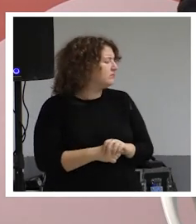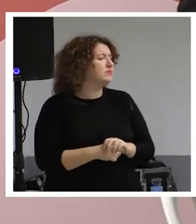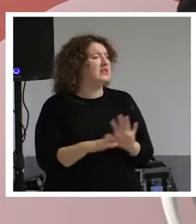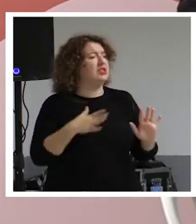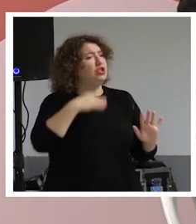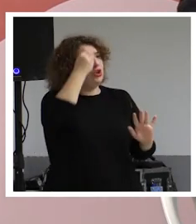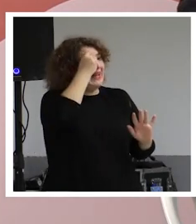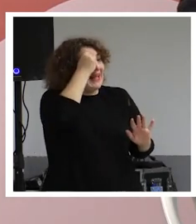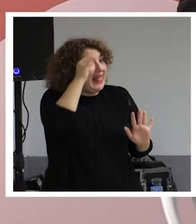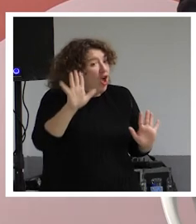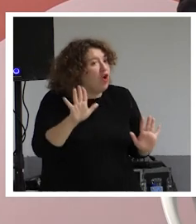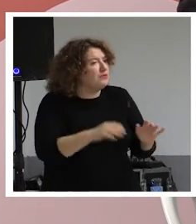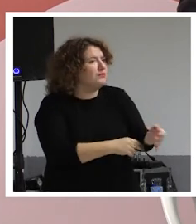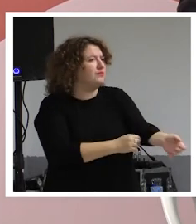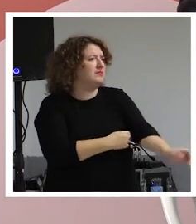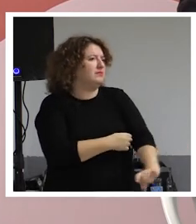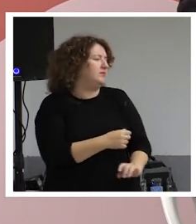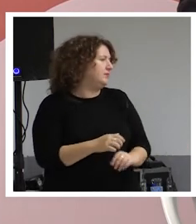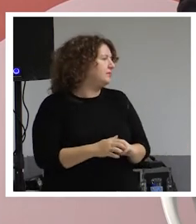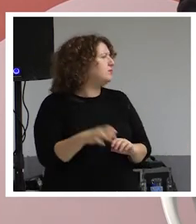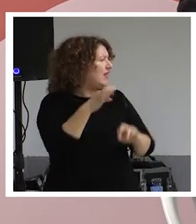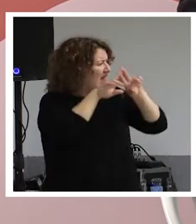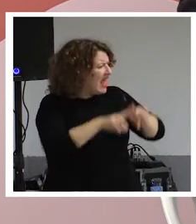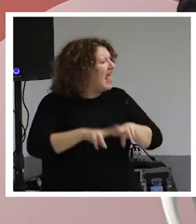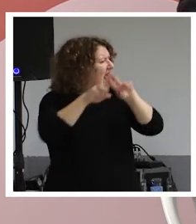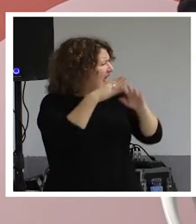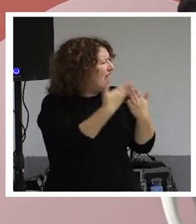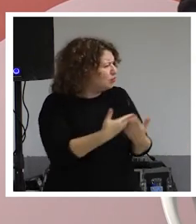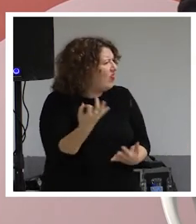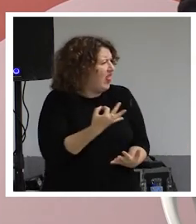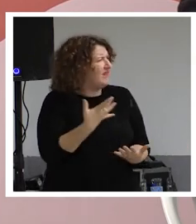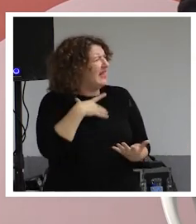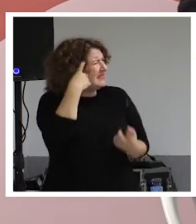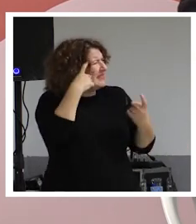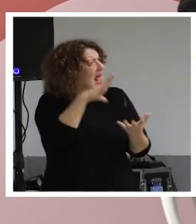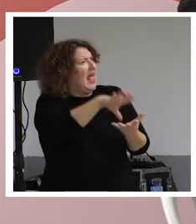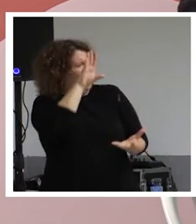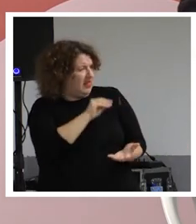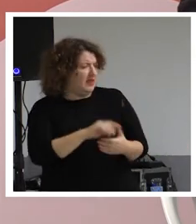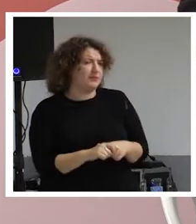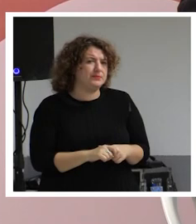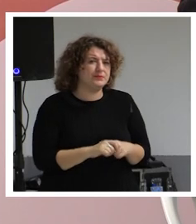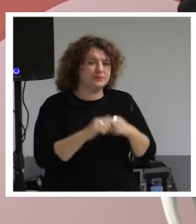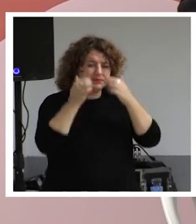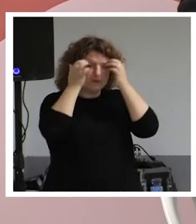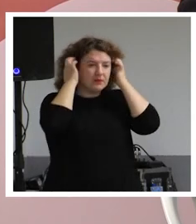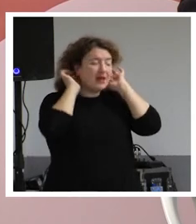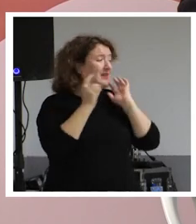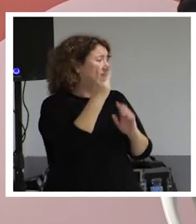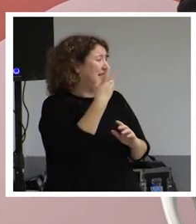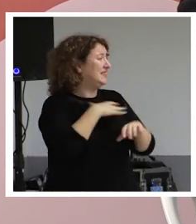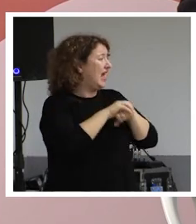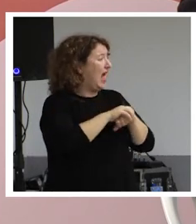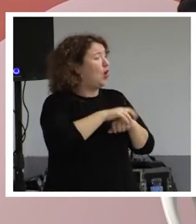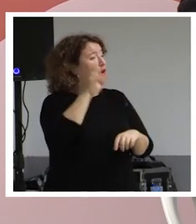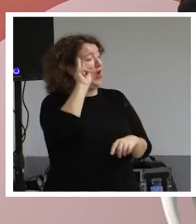exitoso digamos no a lo largo de todo ese tiempo mantuvo su militancia sus estructuras militantes este y